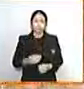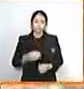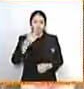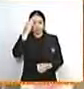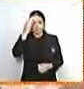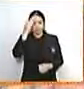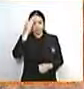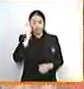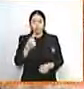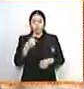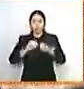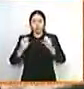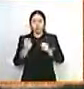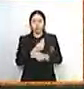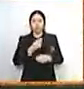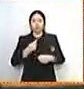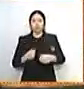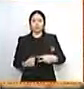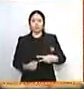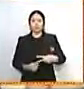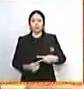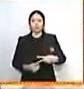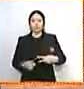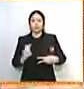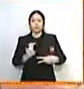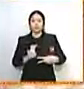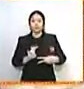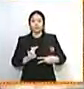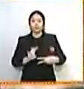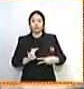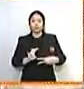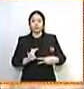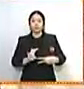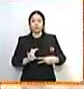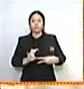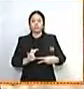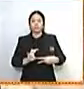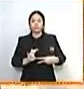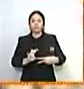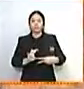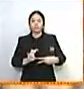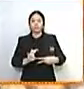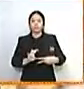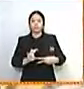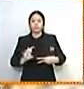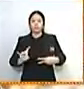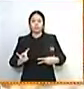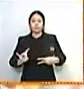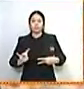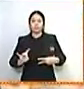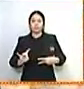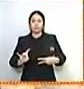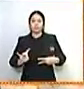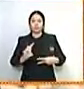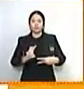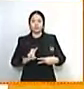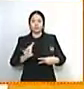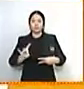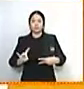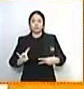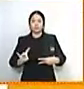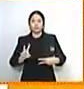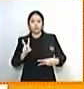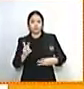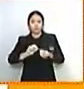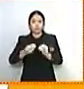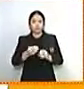primer dígito seleccionado. 7, segundo dígito. 8, primer número ganador, 78. Y como dos